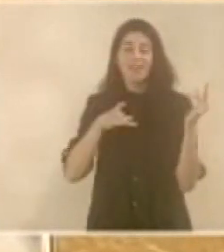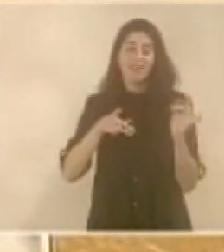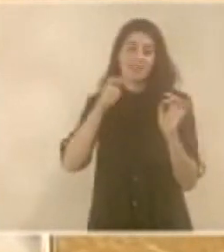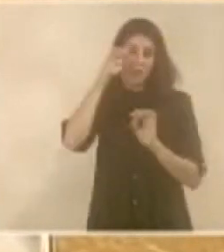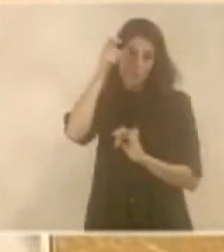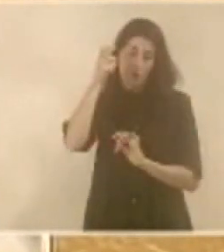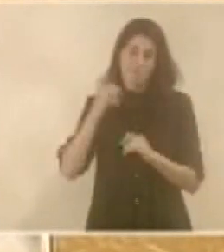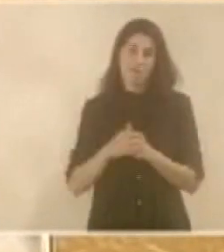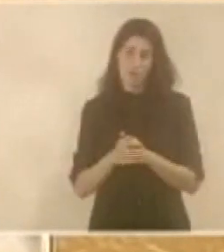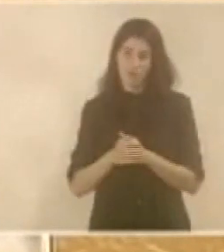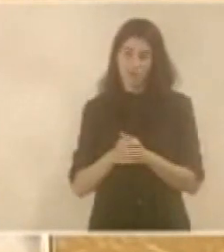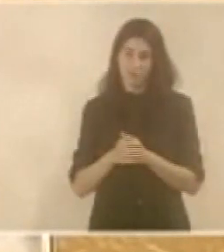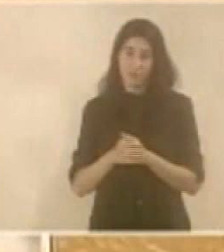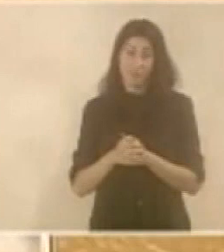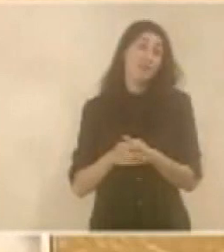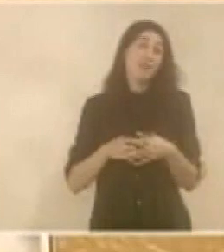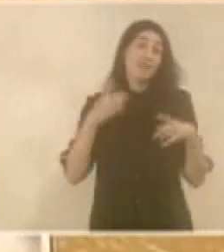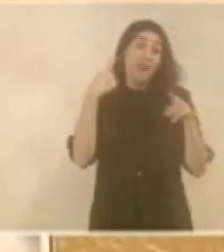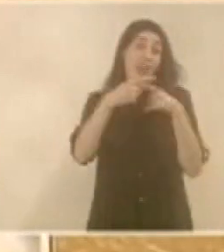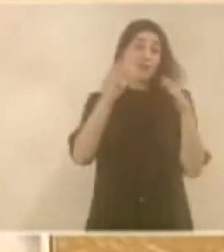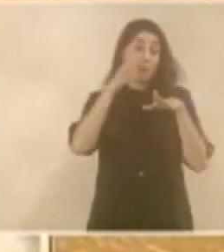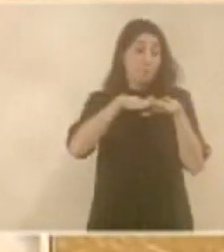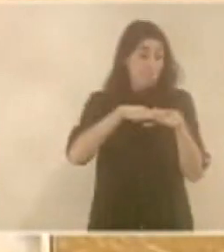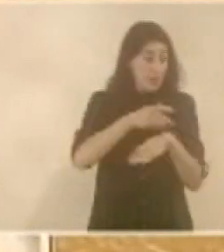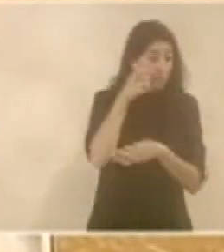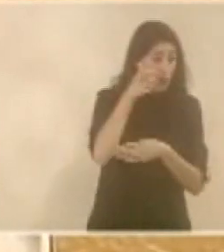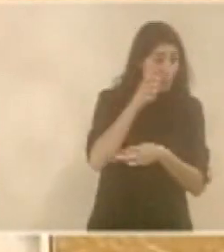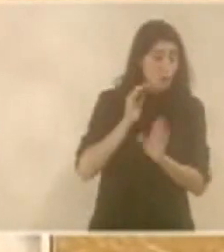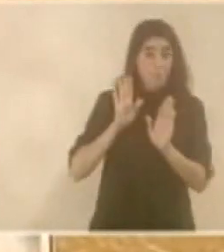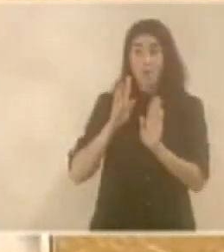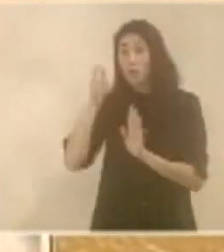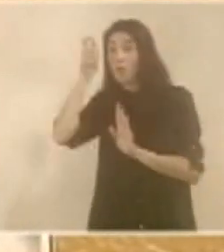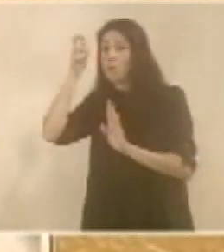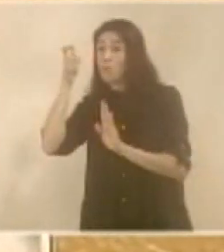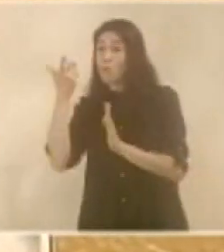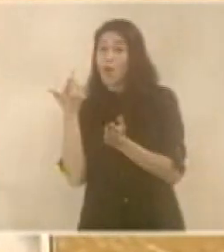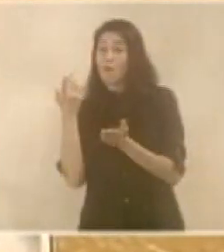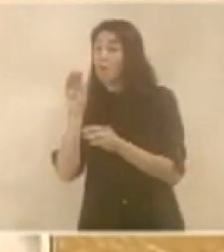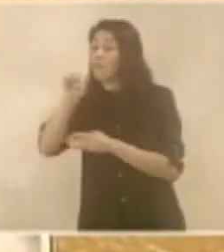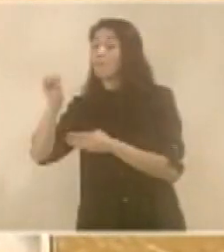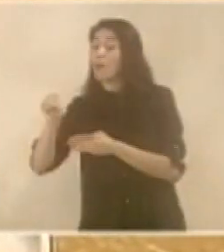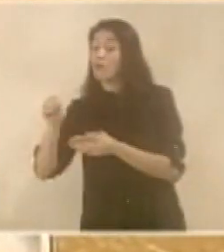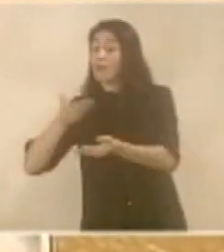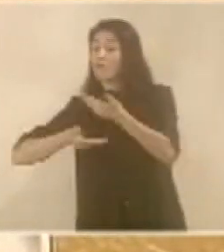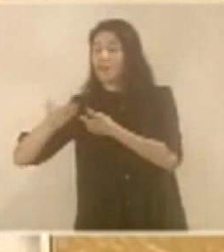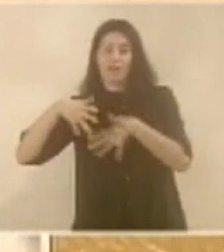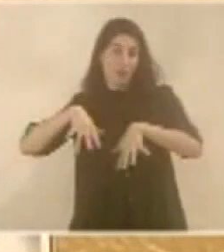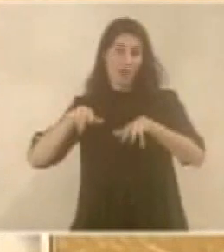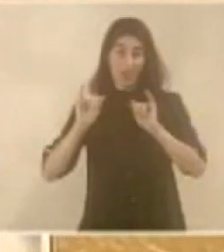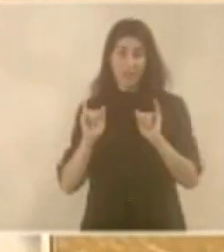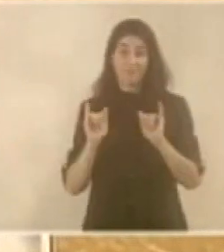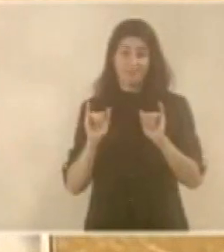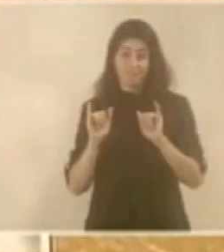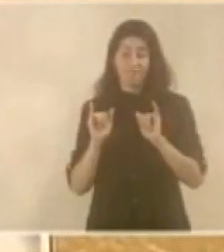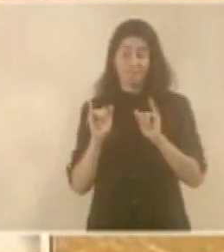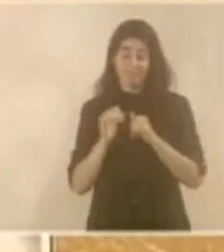Todo para el pueblo, sin el pueblo. Una nación que habíamos sido un imperio a la cabeza de Europa, nos encontrábamos